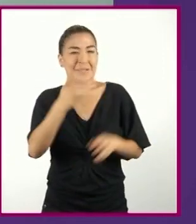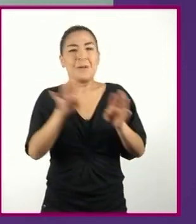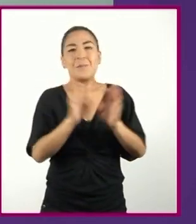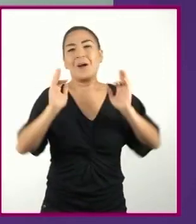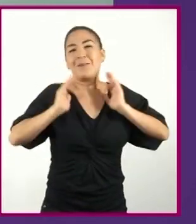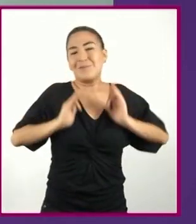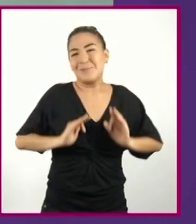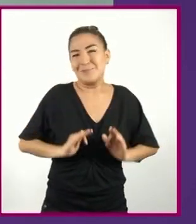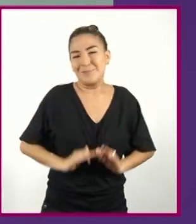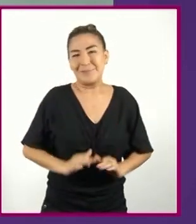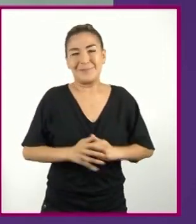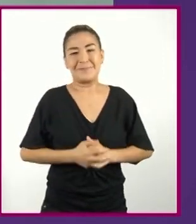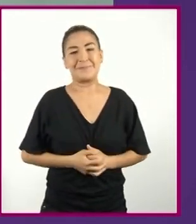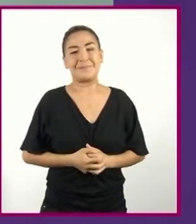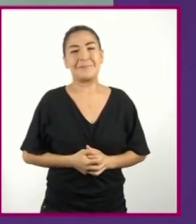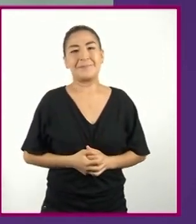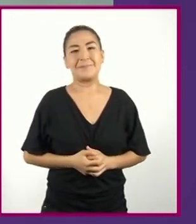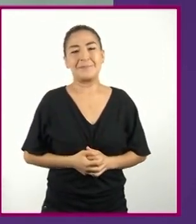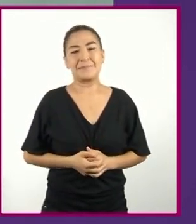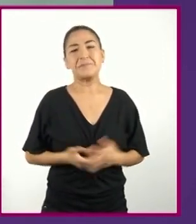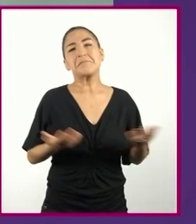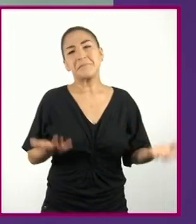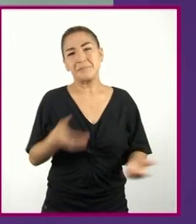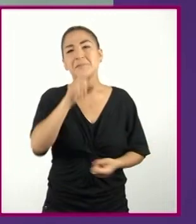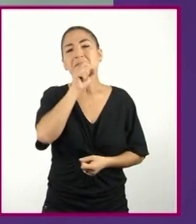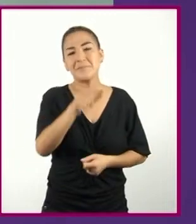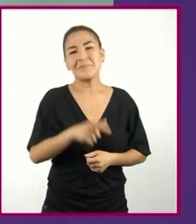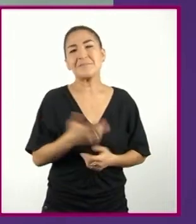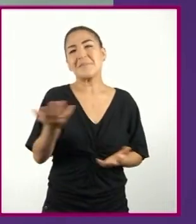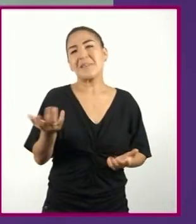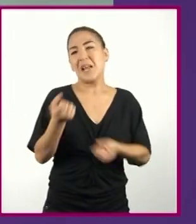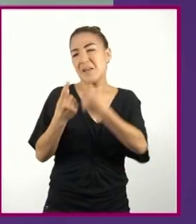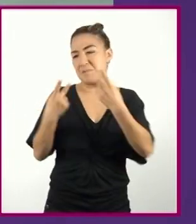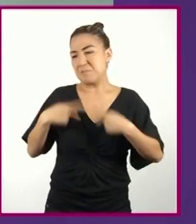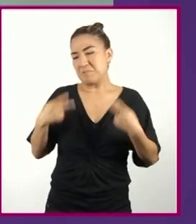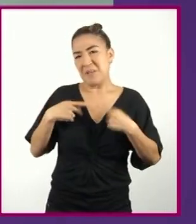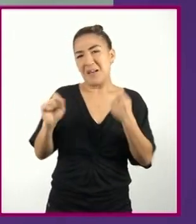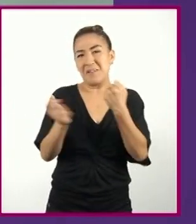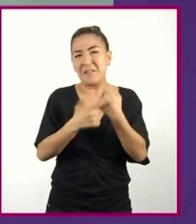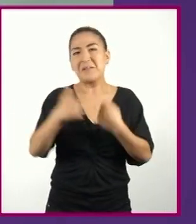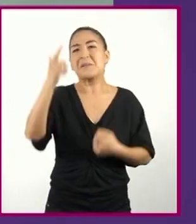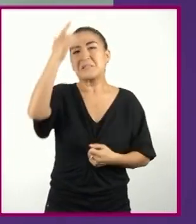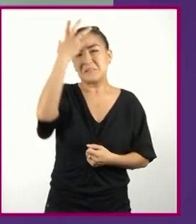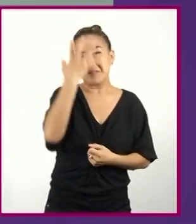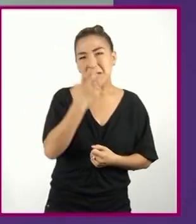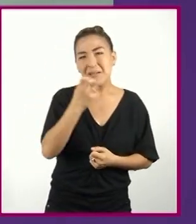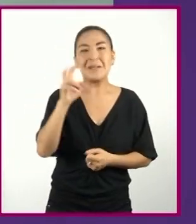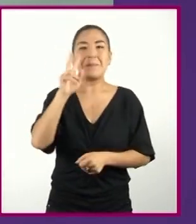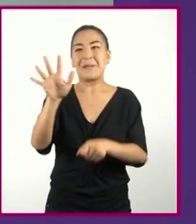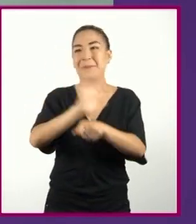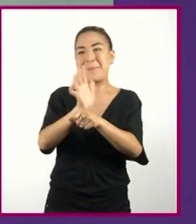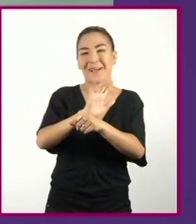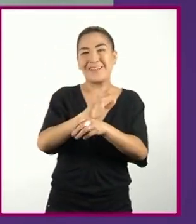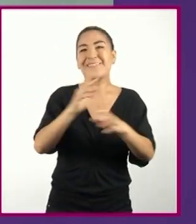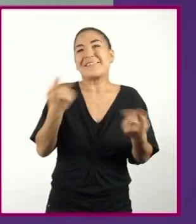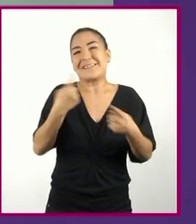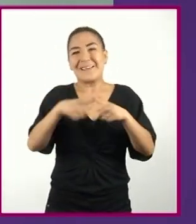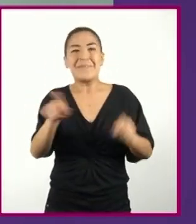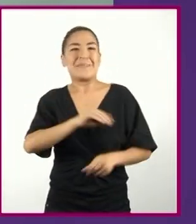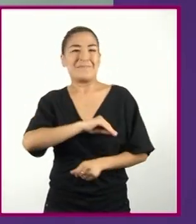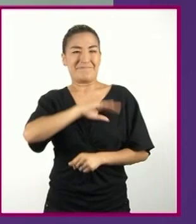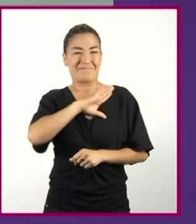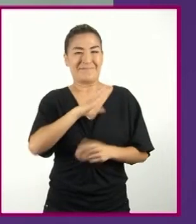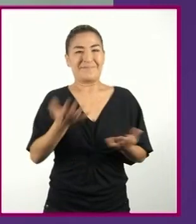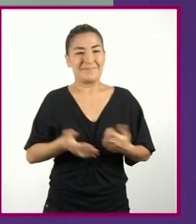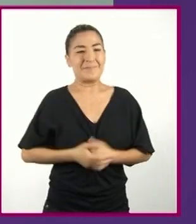se tranquilicen. O también los que están tristes y ven una película, cambien su estado de ánimo.